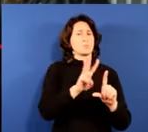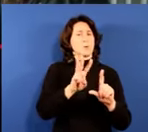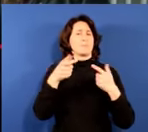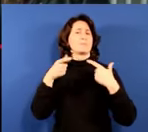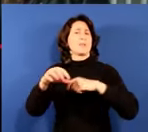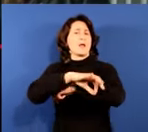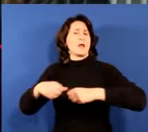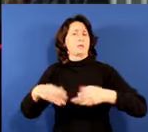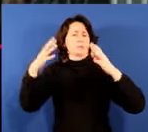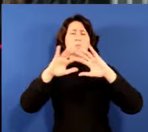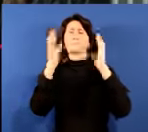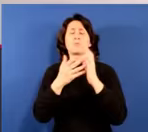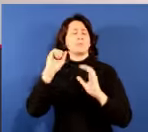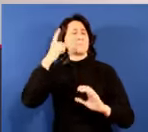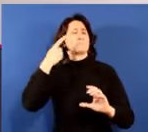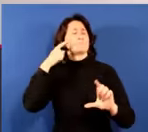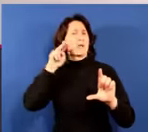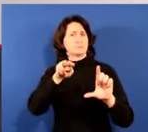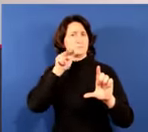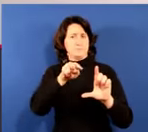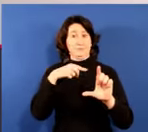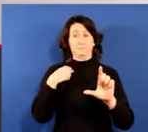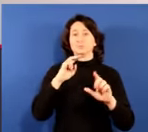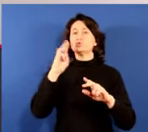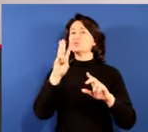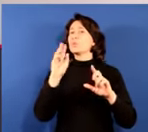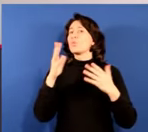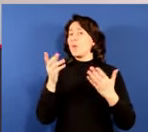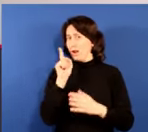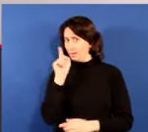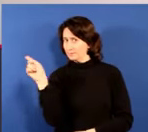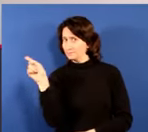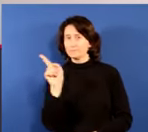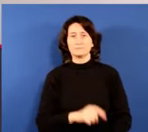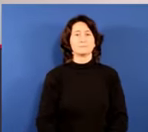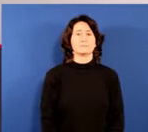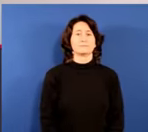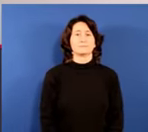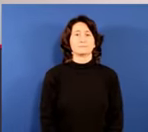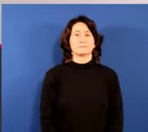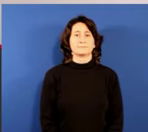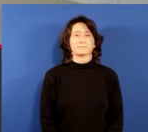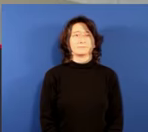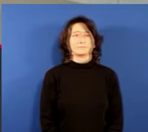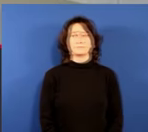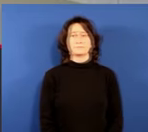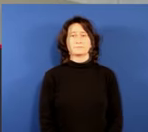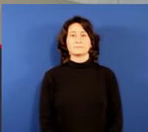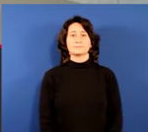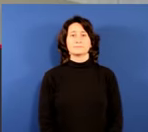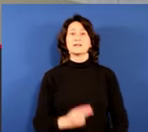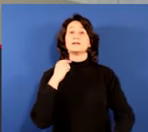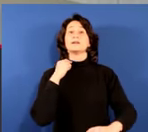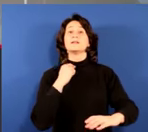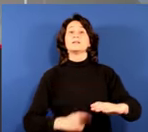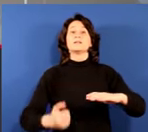más relevantes del planeta y, al mismo tiempo, contribuye al posicionamiento de Vizcaya como uno de los territorios de referencia internacional